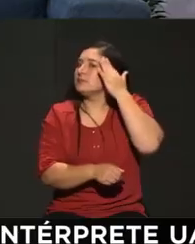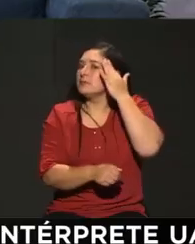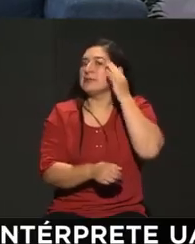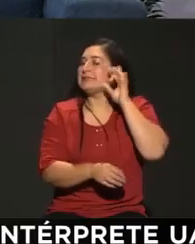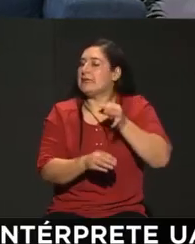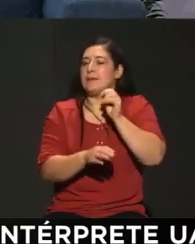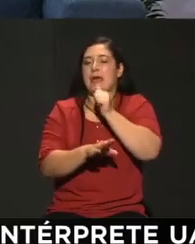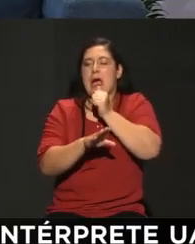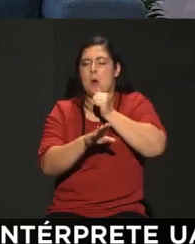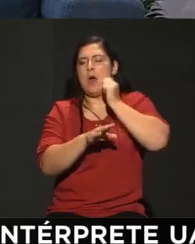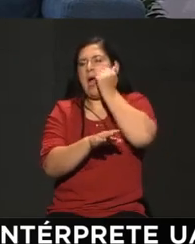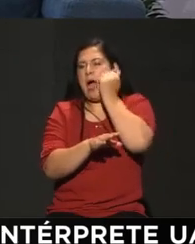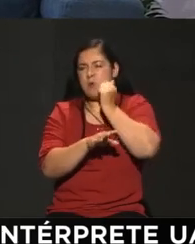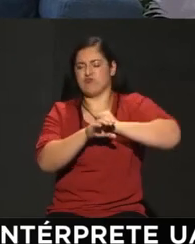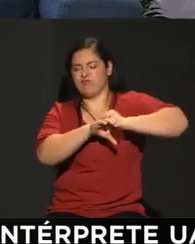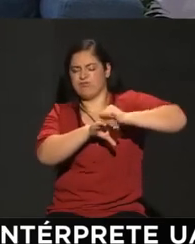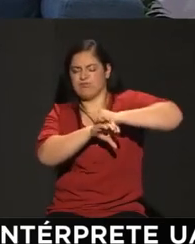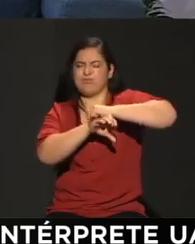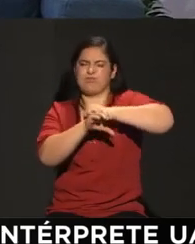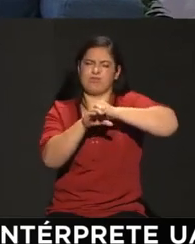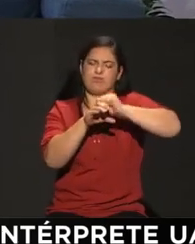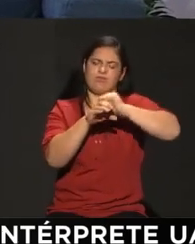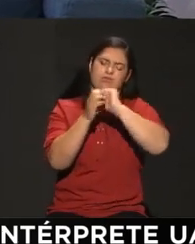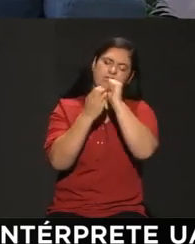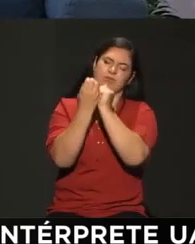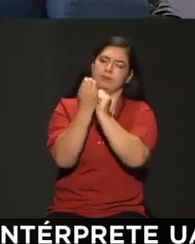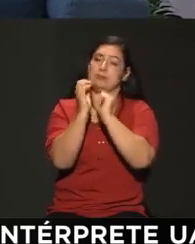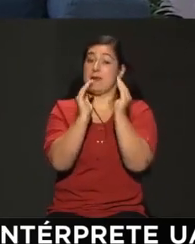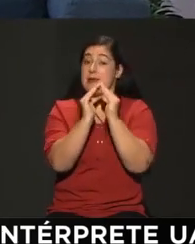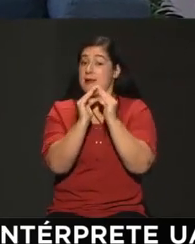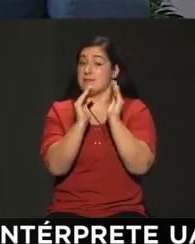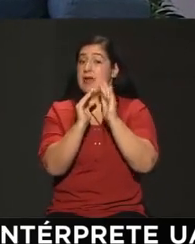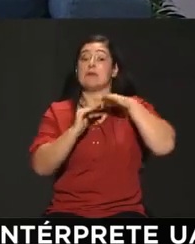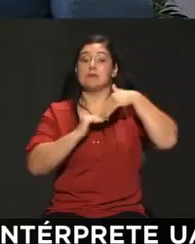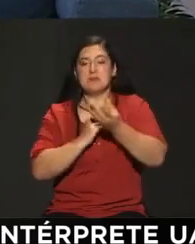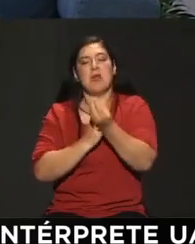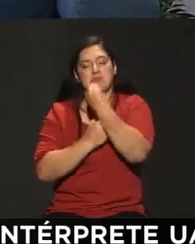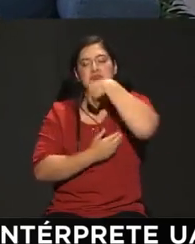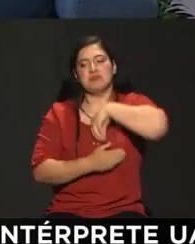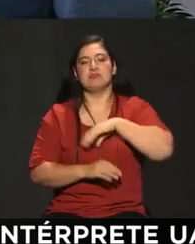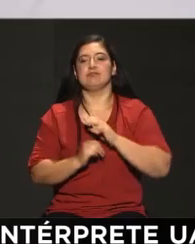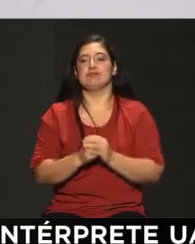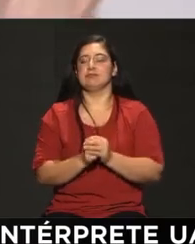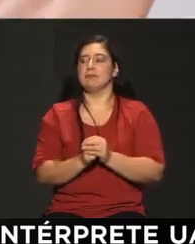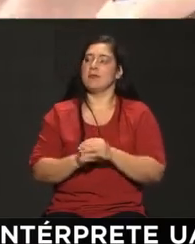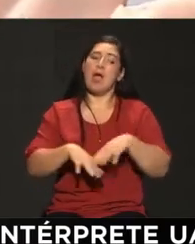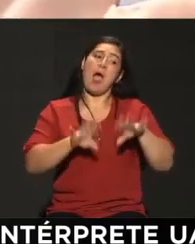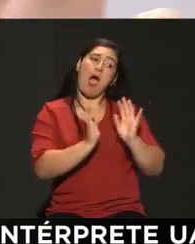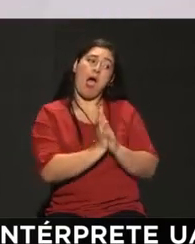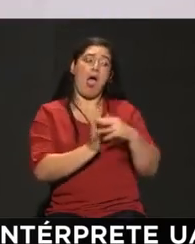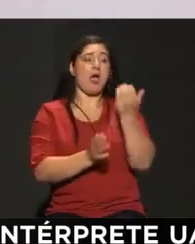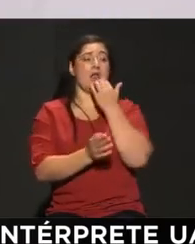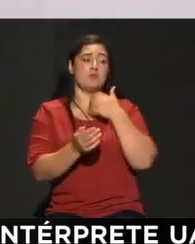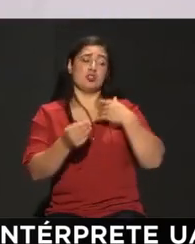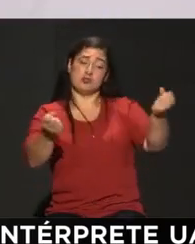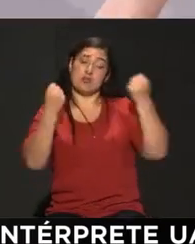muy bien, con agua, jaboncito, desinfectarla ya en la casita antes de consumirlas. Bueno, ¿y si entonces si hago